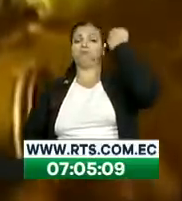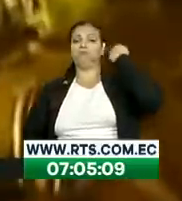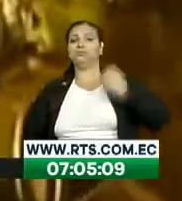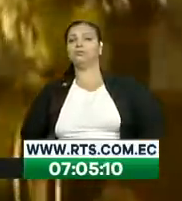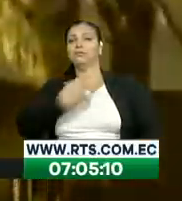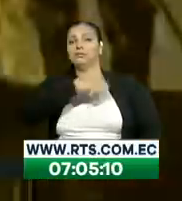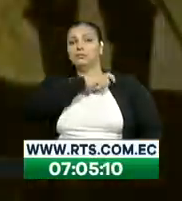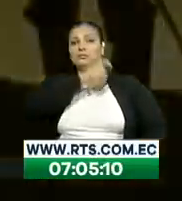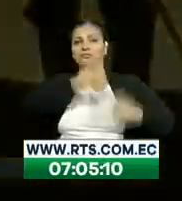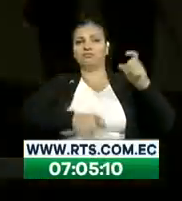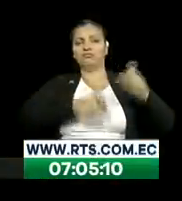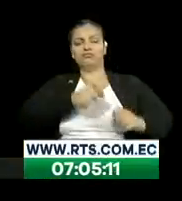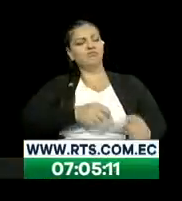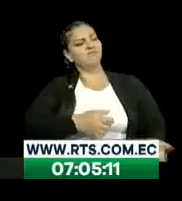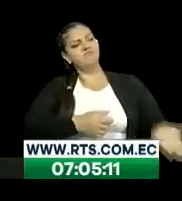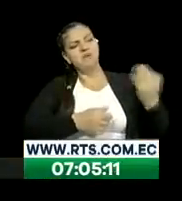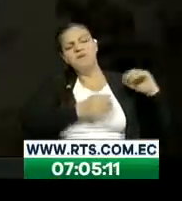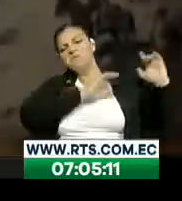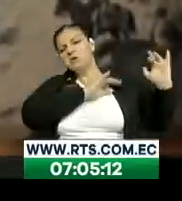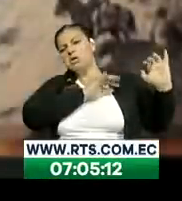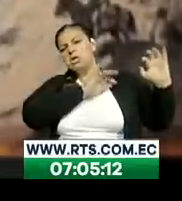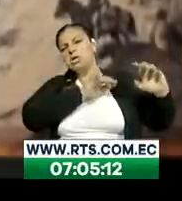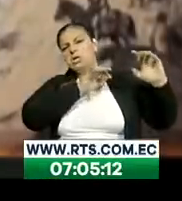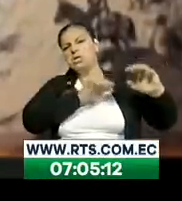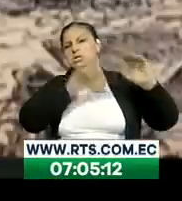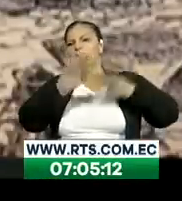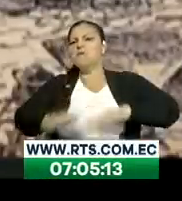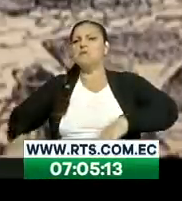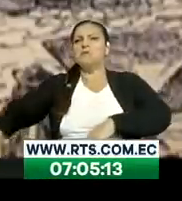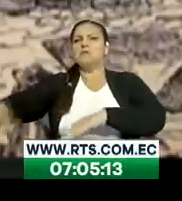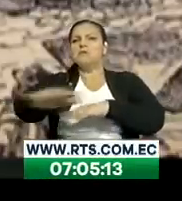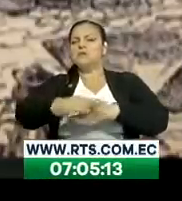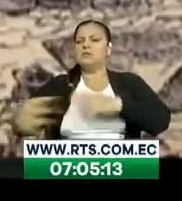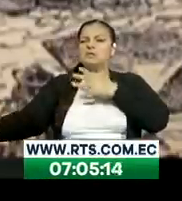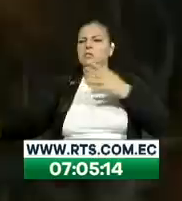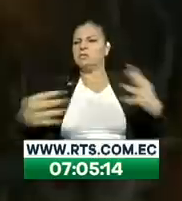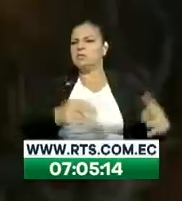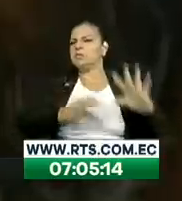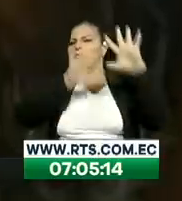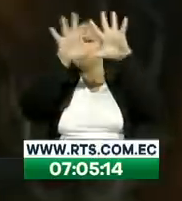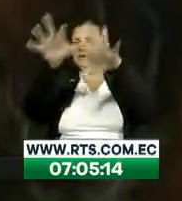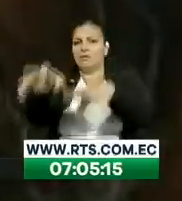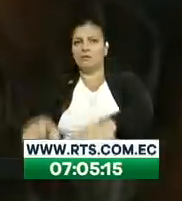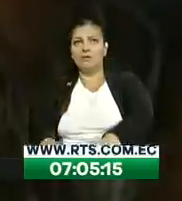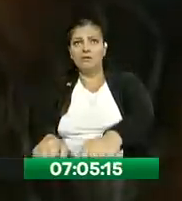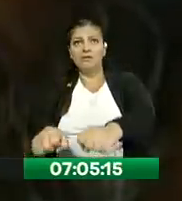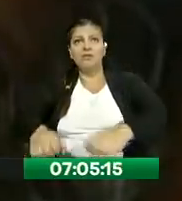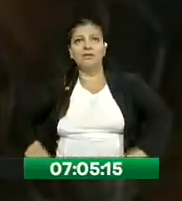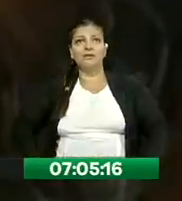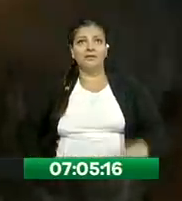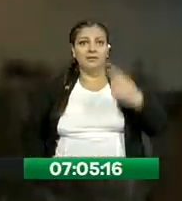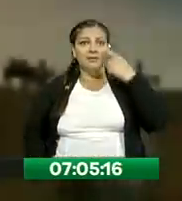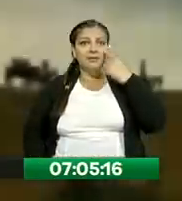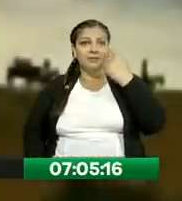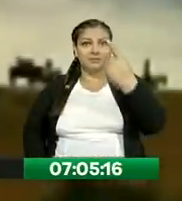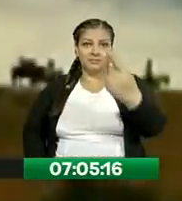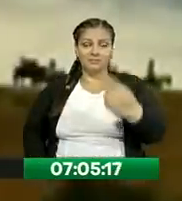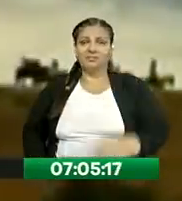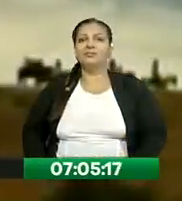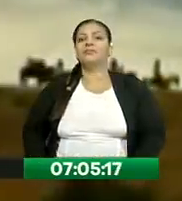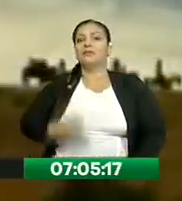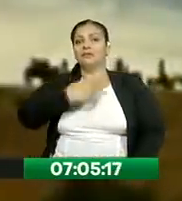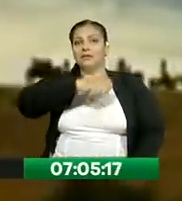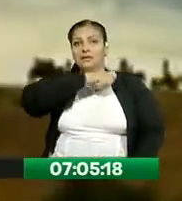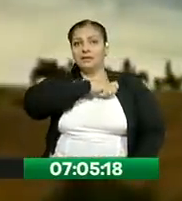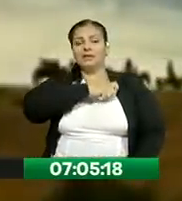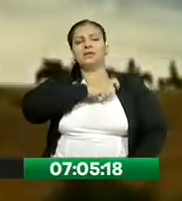trajo consigo su cocina. La gastronomía de los foráneos clérigos, militares y la corona de España se fundió en